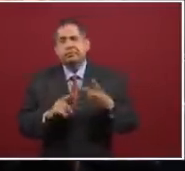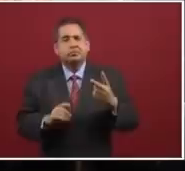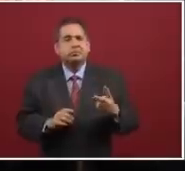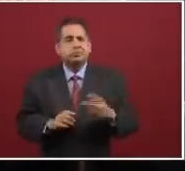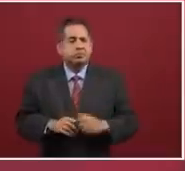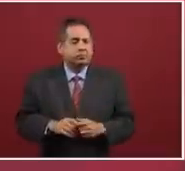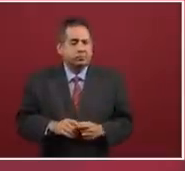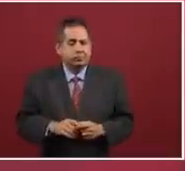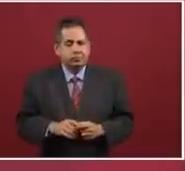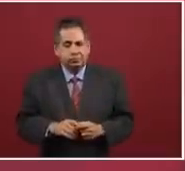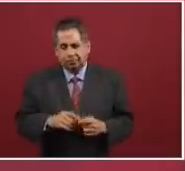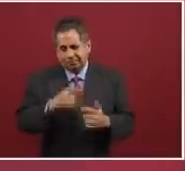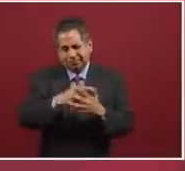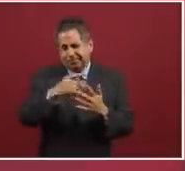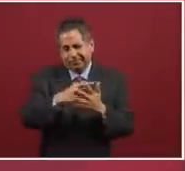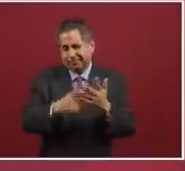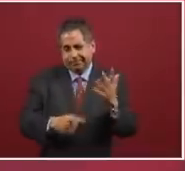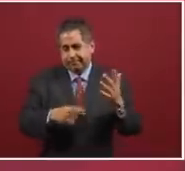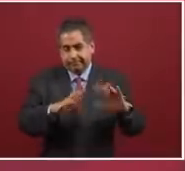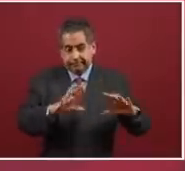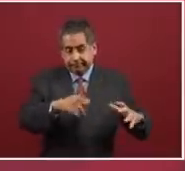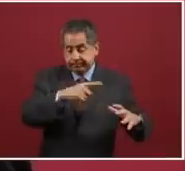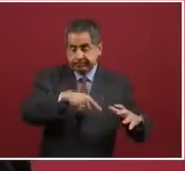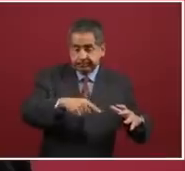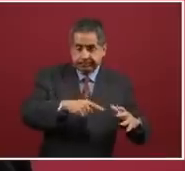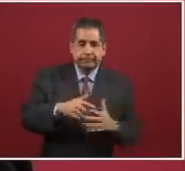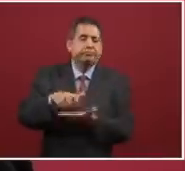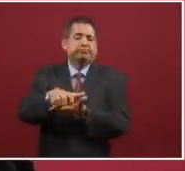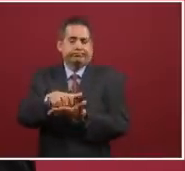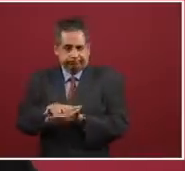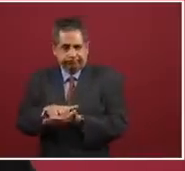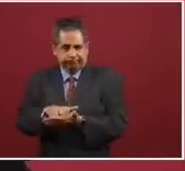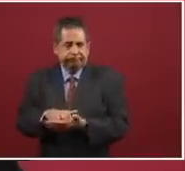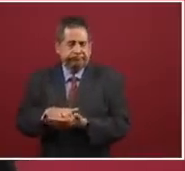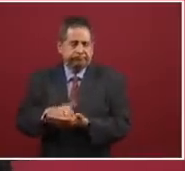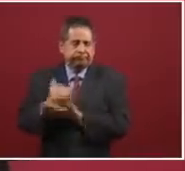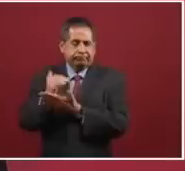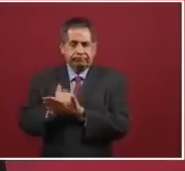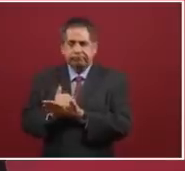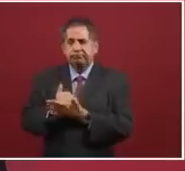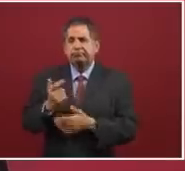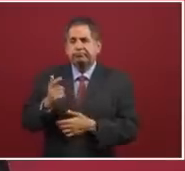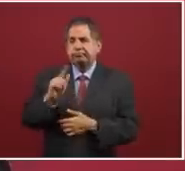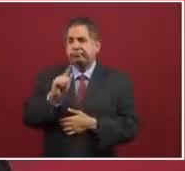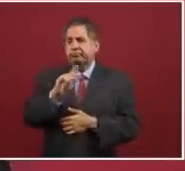en todo lo que tiene que ver con Pemex. Se está limpiando Pemex